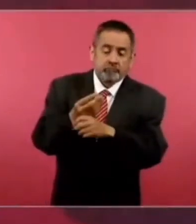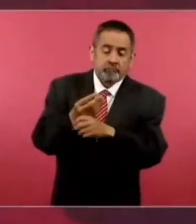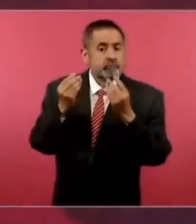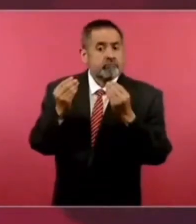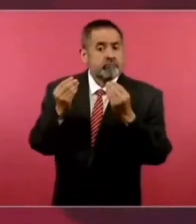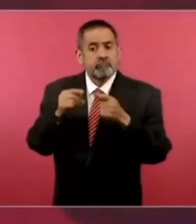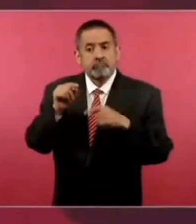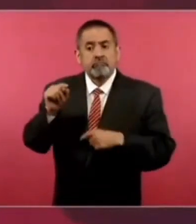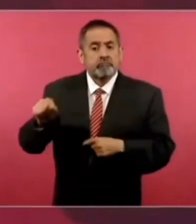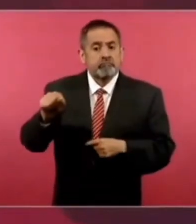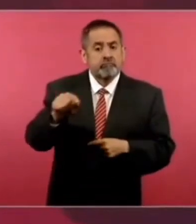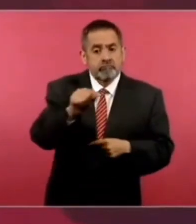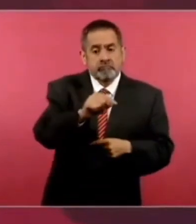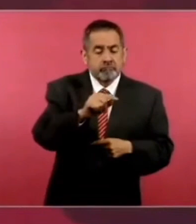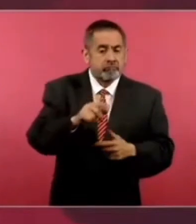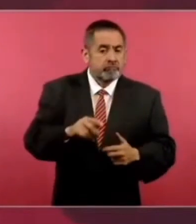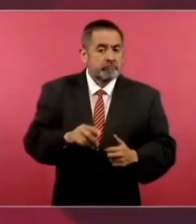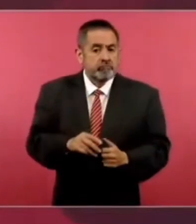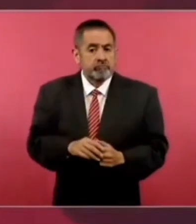muchos